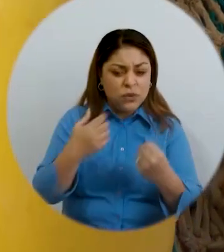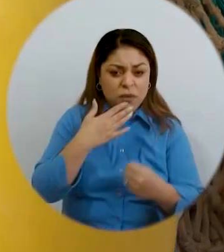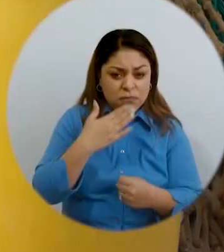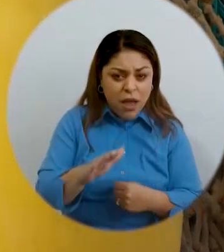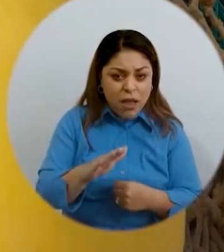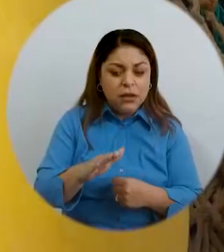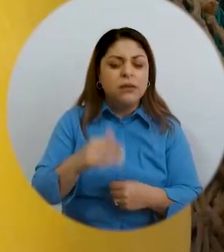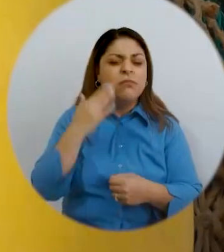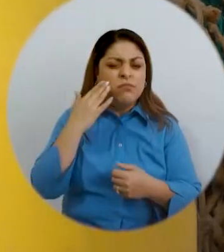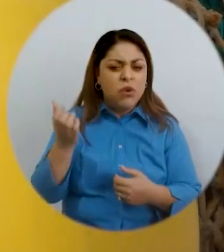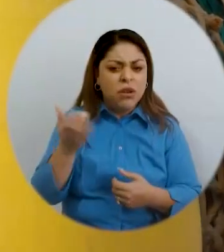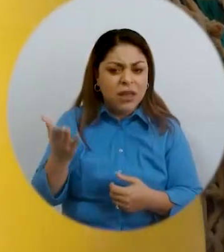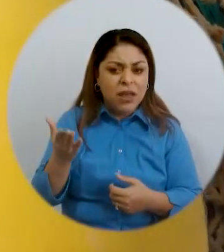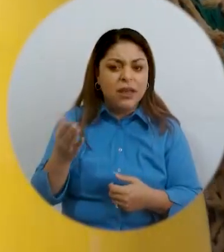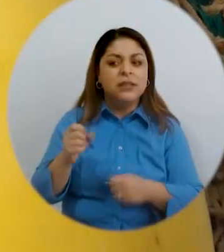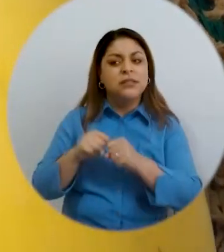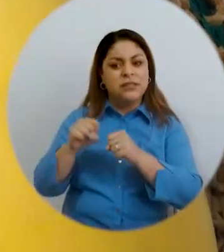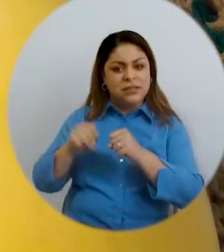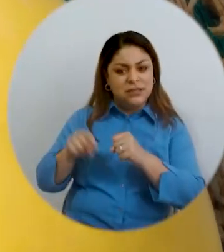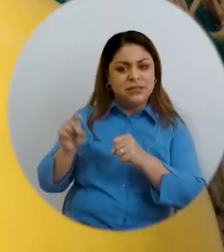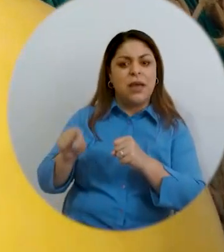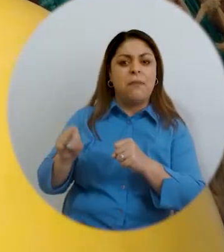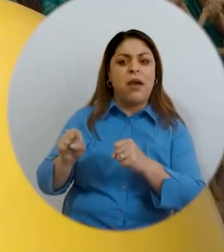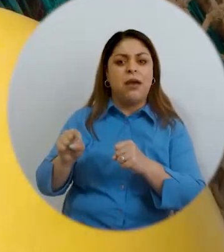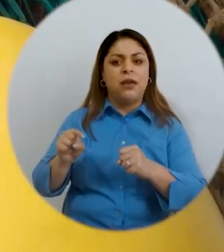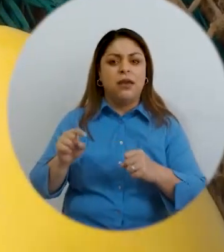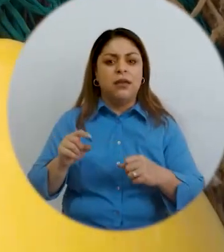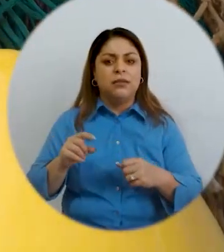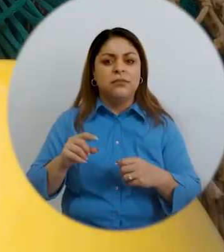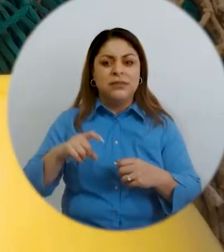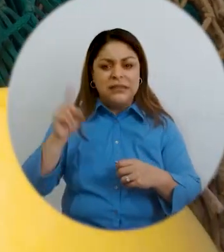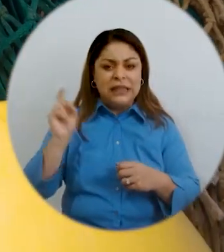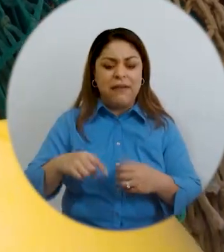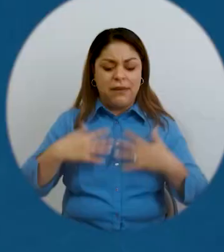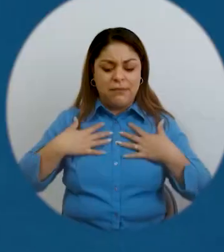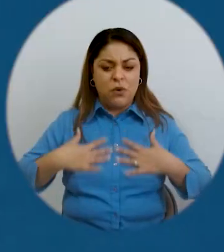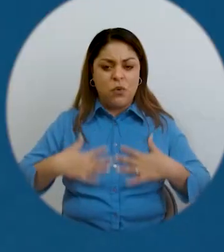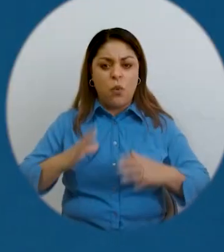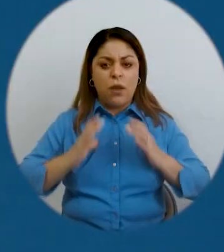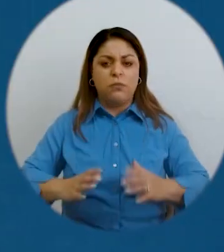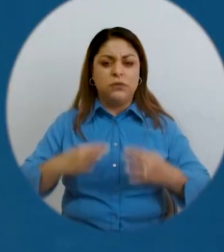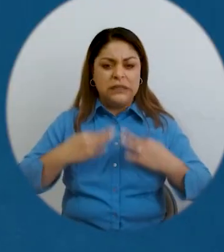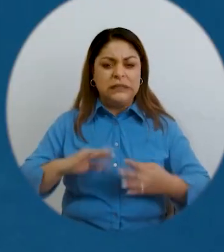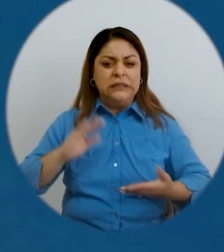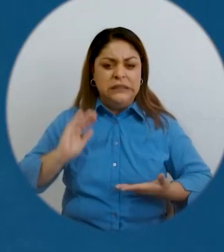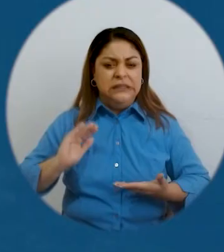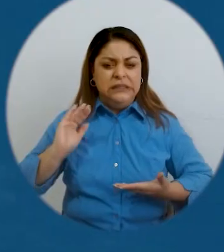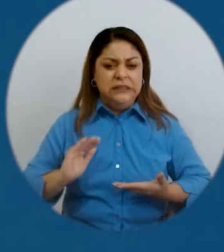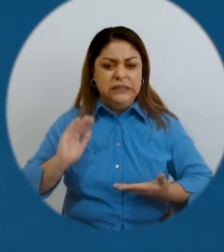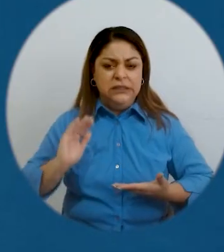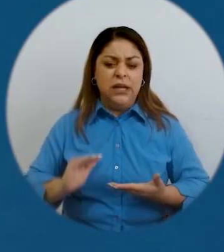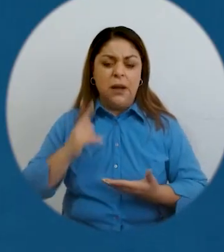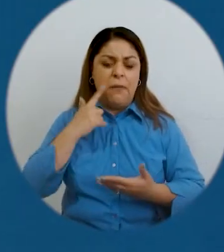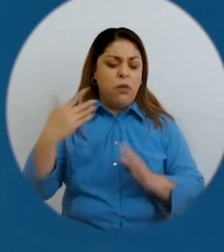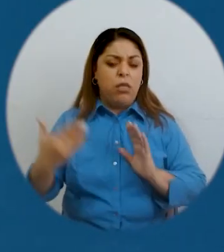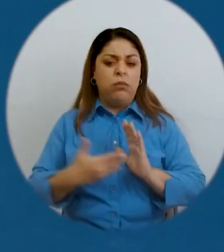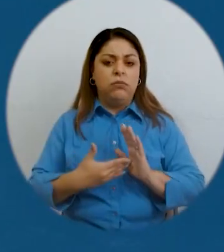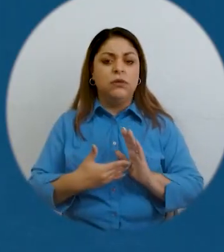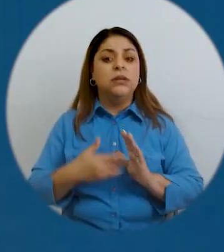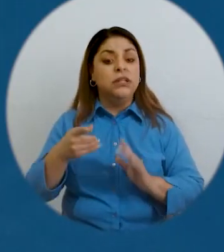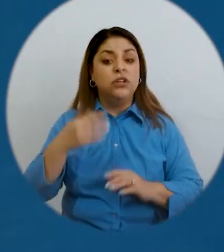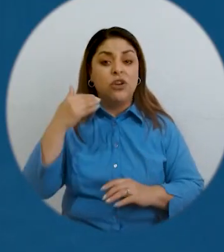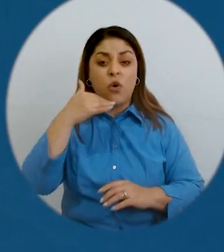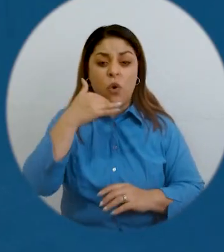que nuestro propio sistema tiene que de alguna manera mitigar. Es decir, la contaminación